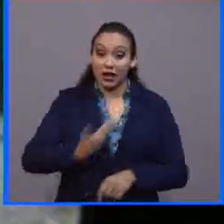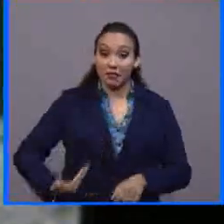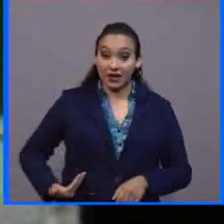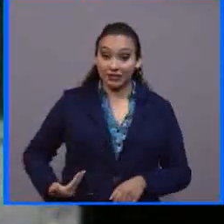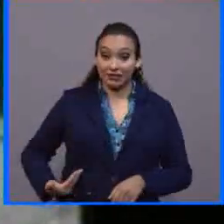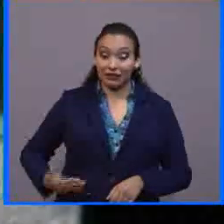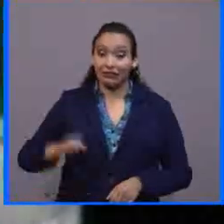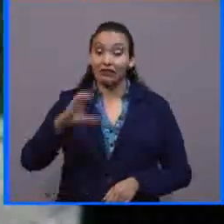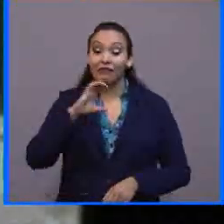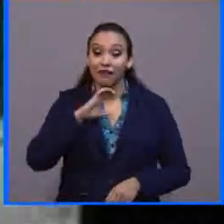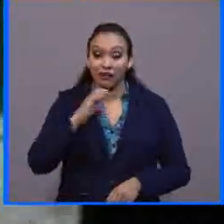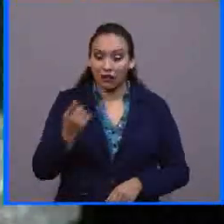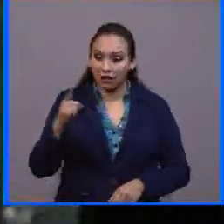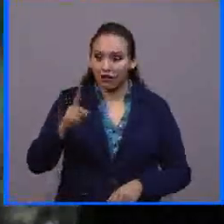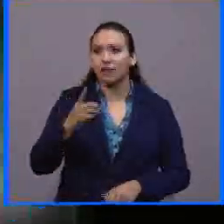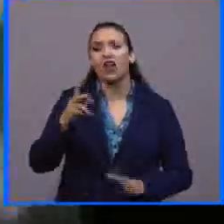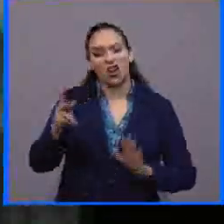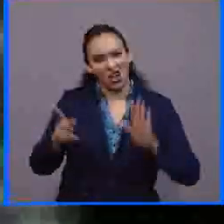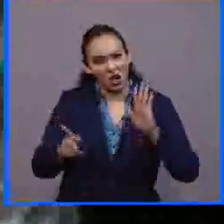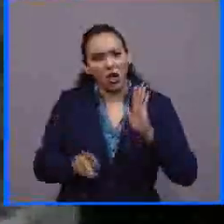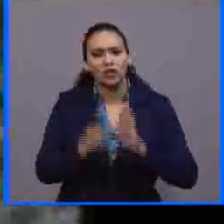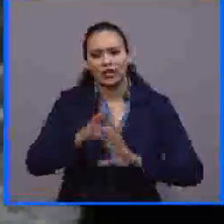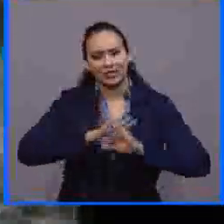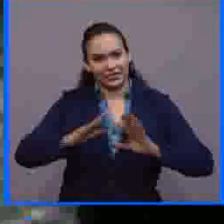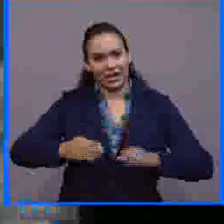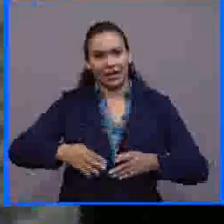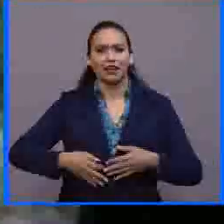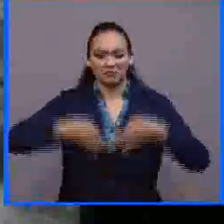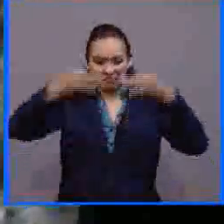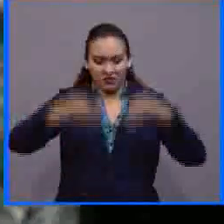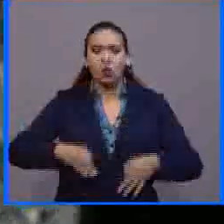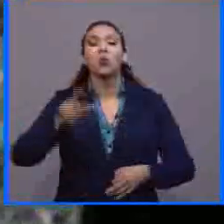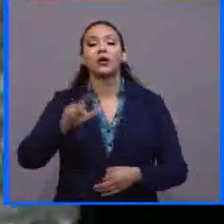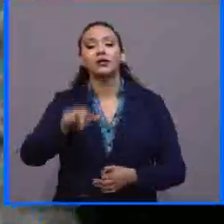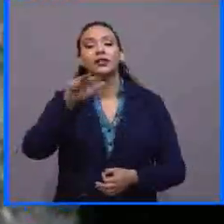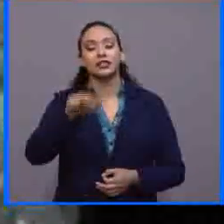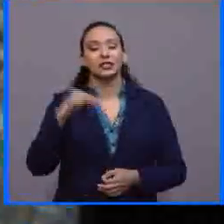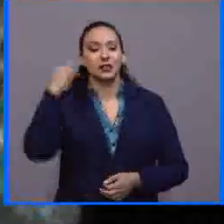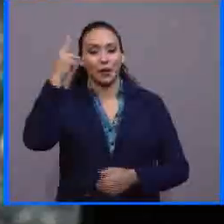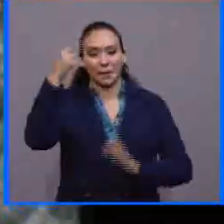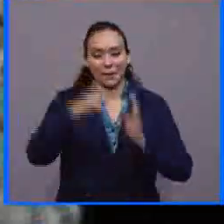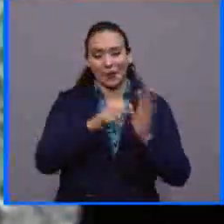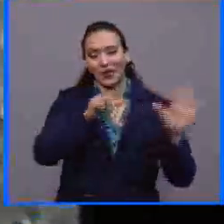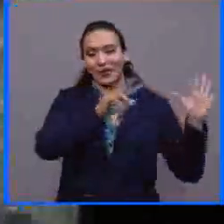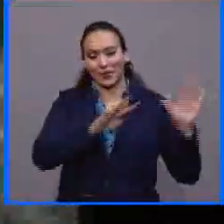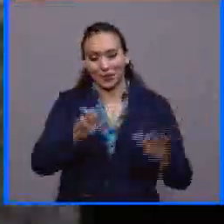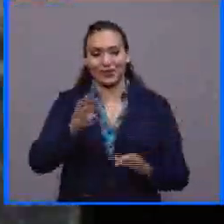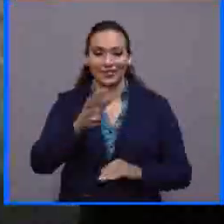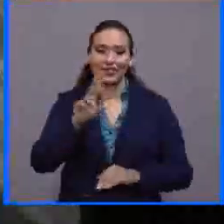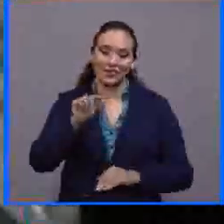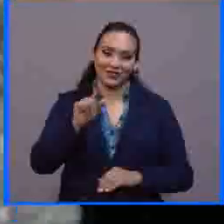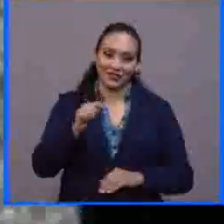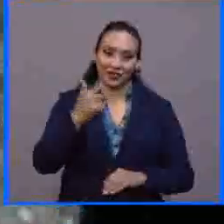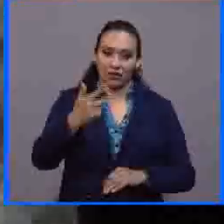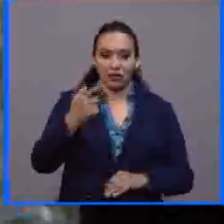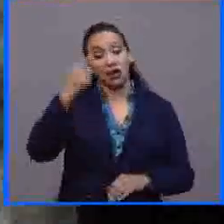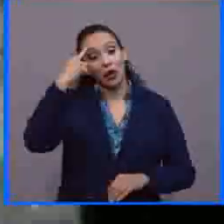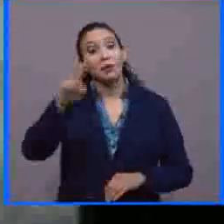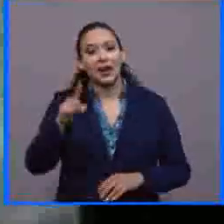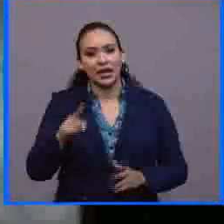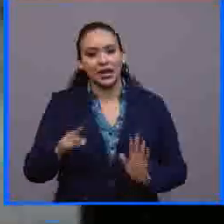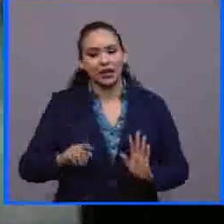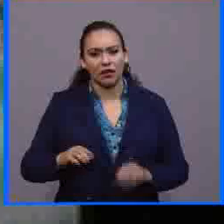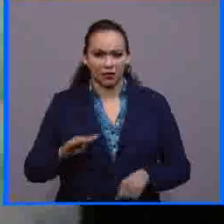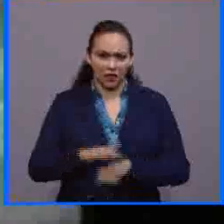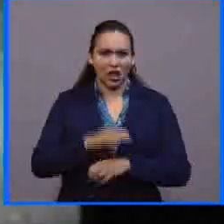Cárdenas a decretar la expropiación de la industria petrolera el 18 de marzo de 1938, esto con el fin de evitar que los fallos